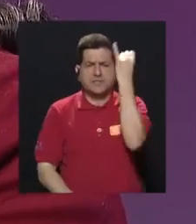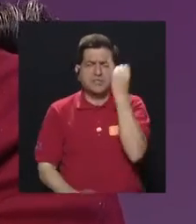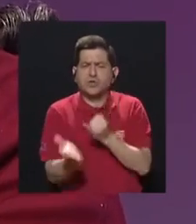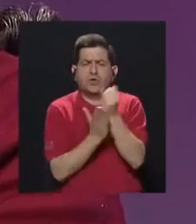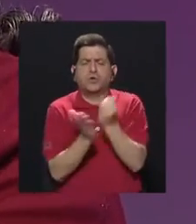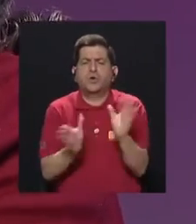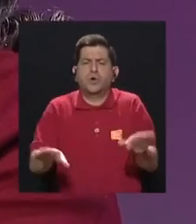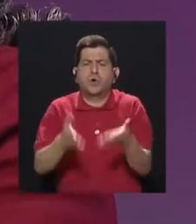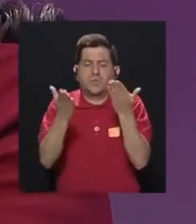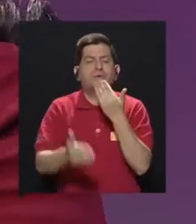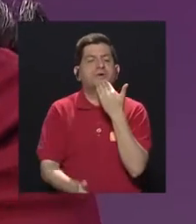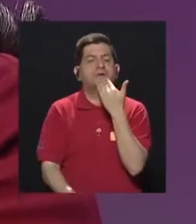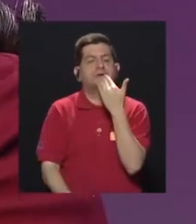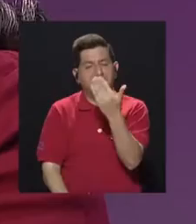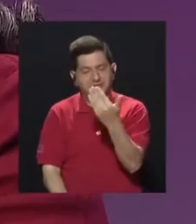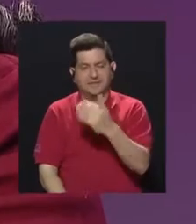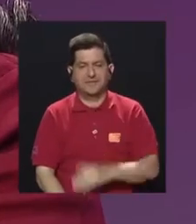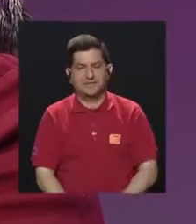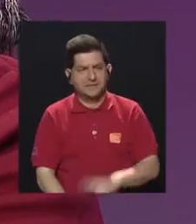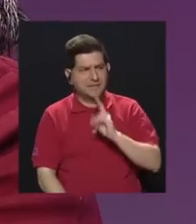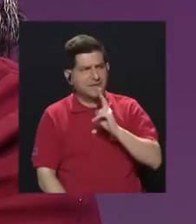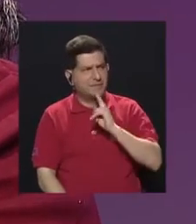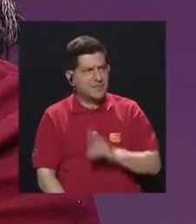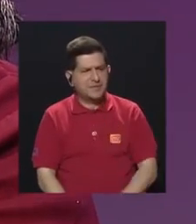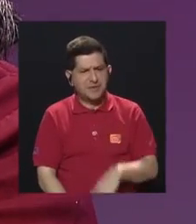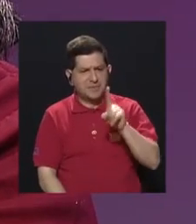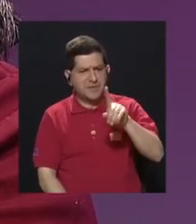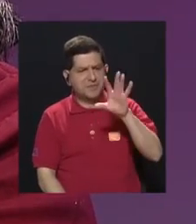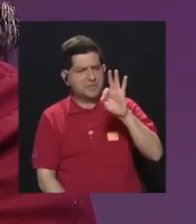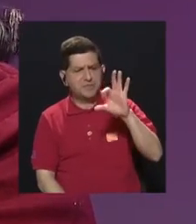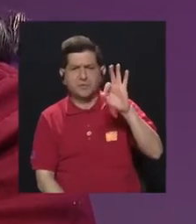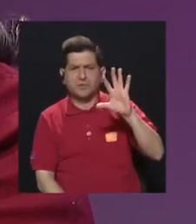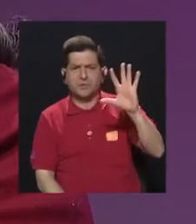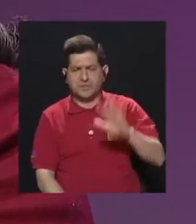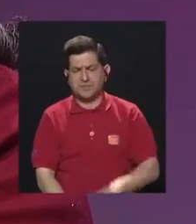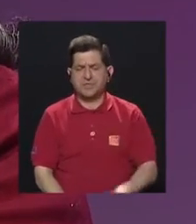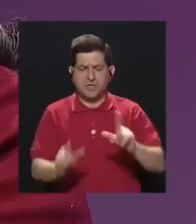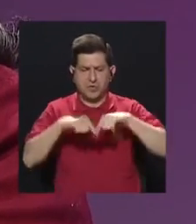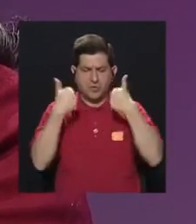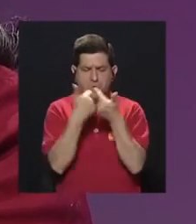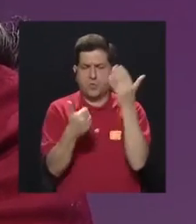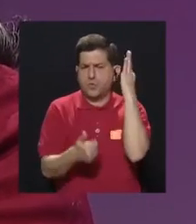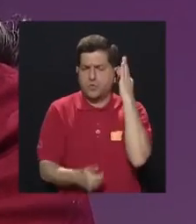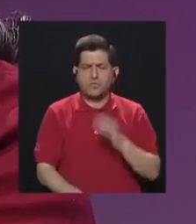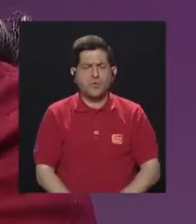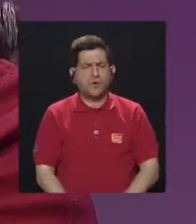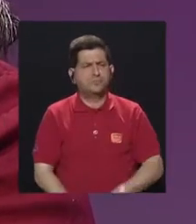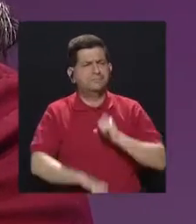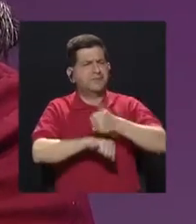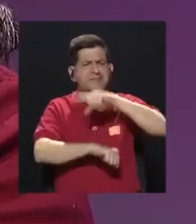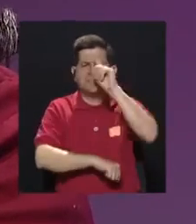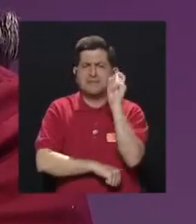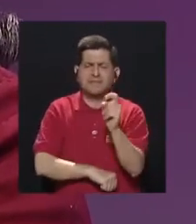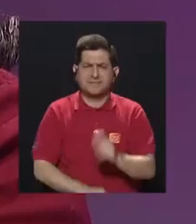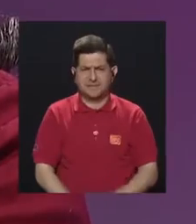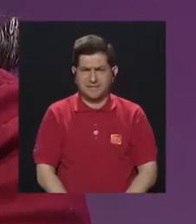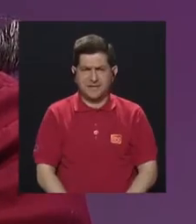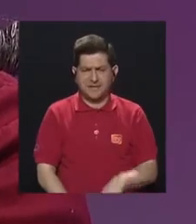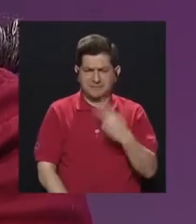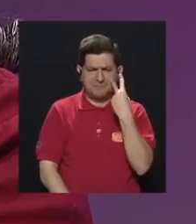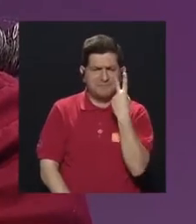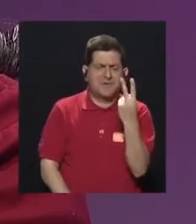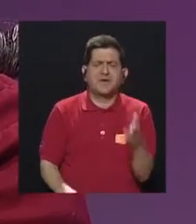gracias a na en realidad más en 1995 cuando un grupo de mujeres se preguntó cómo sería cómo se